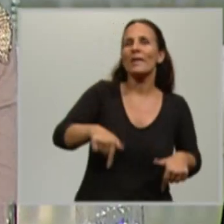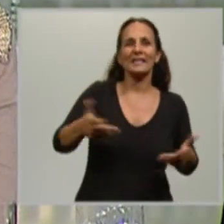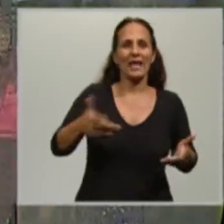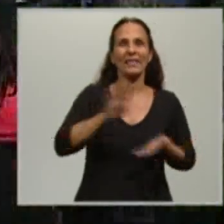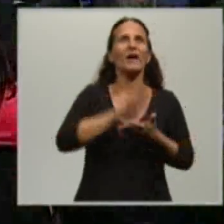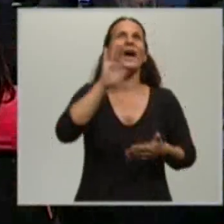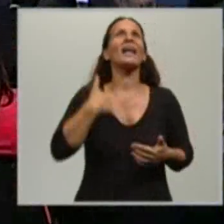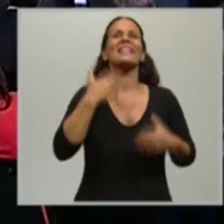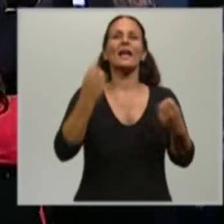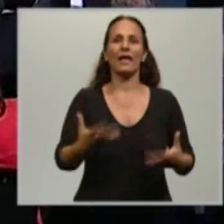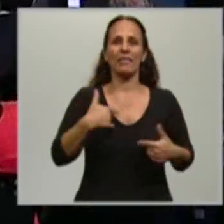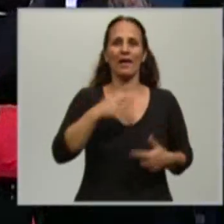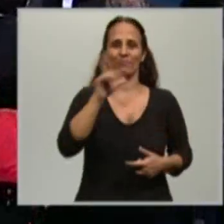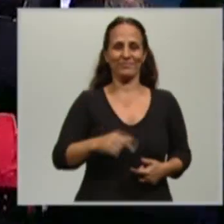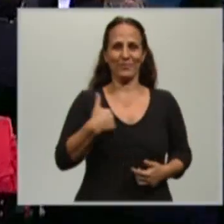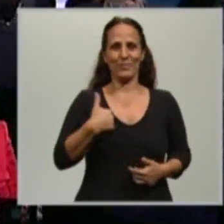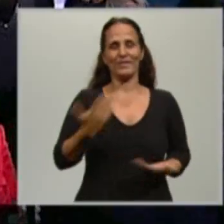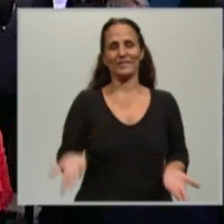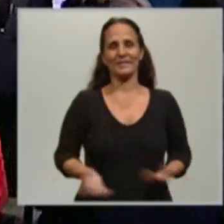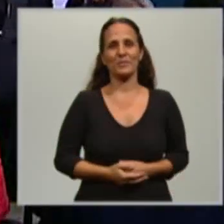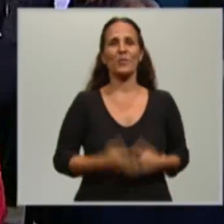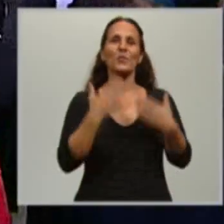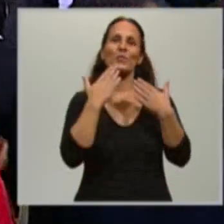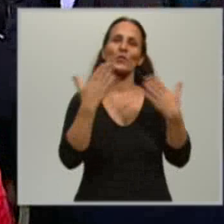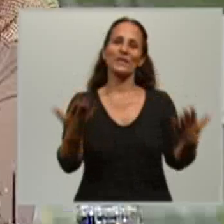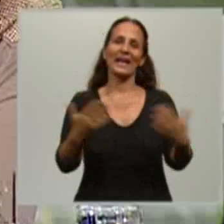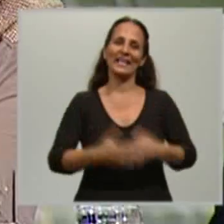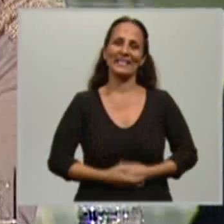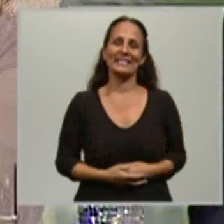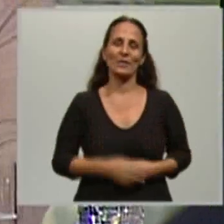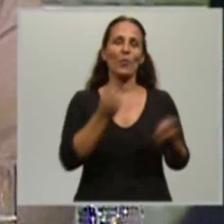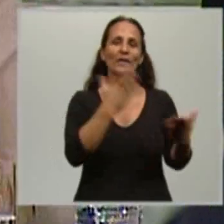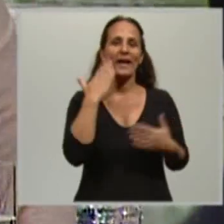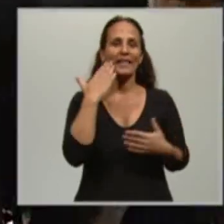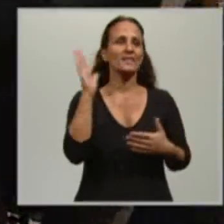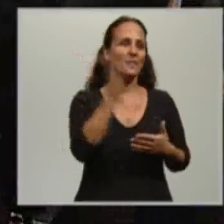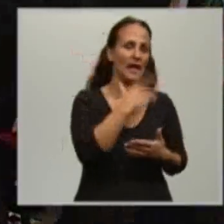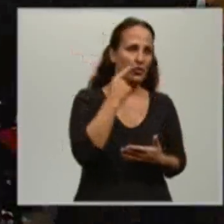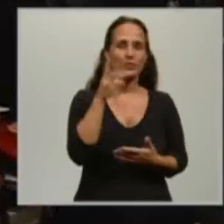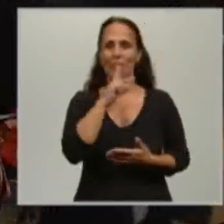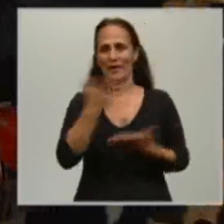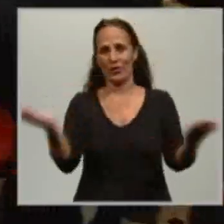República Argentina, nuestra patria. Muchas gracias y muy buenas tardes a todos y a todas.